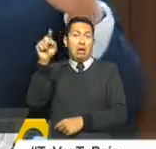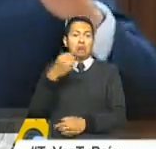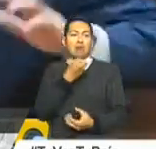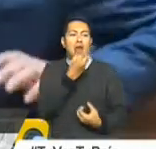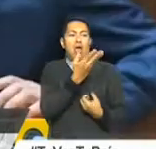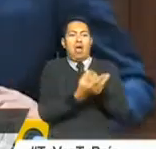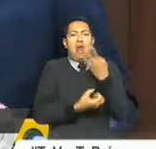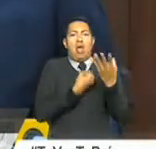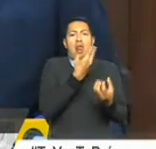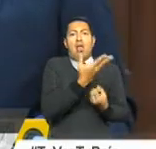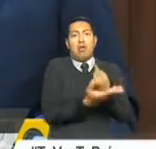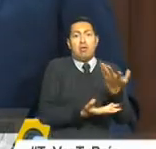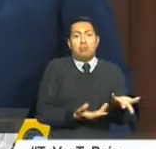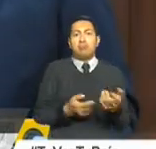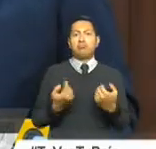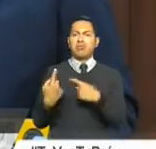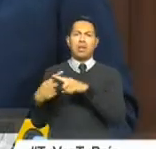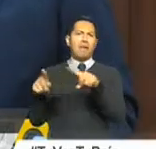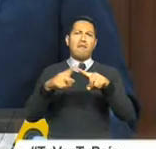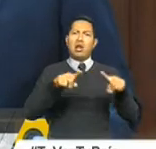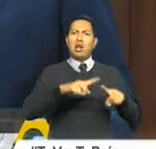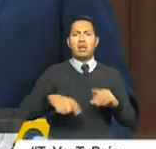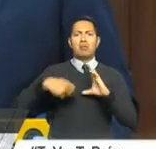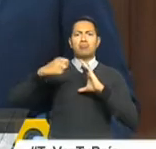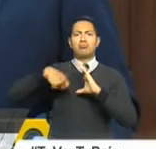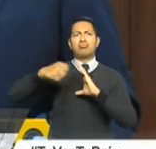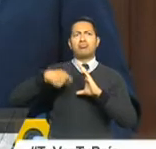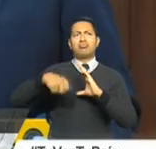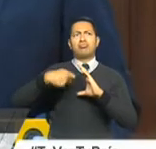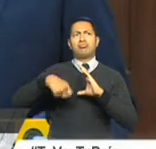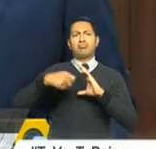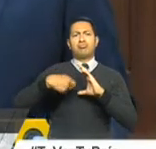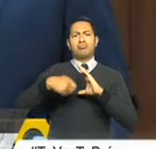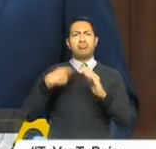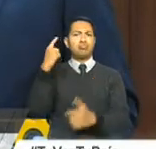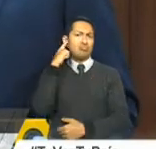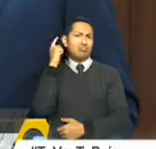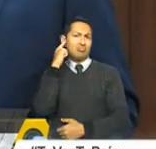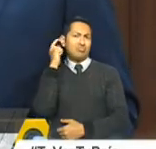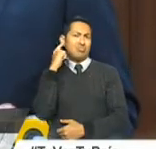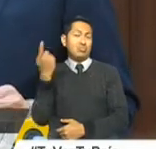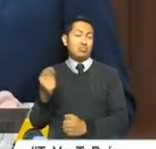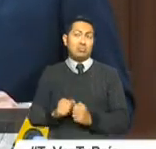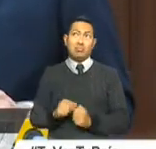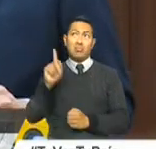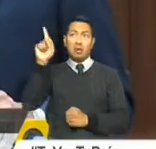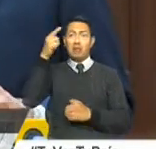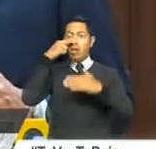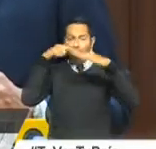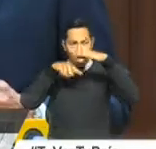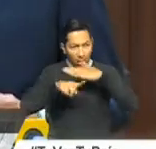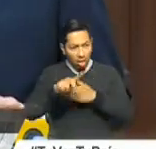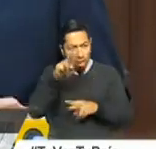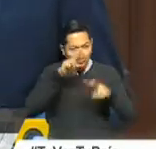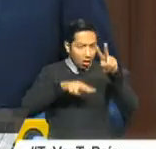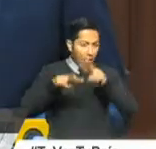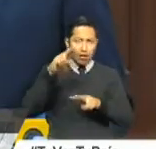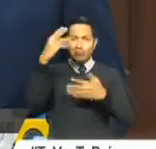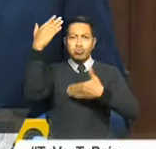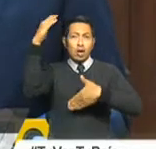varias grabaciones, porque han incurrido hasta en espionaje político, tratando a toda